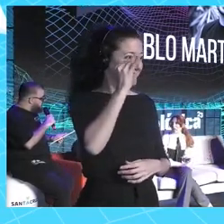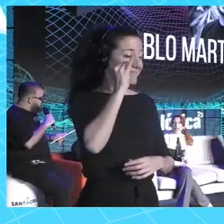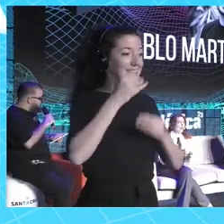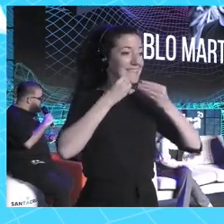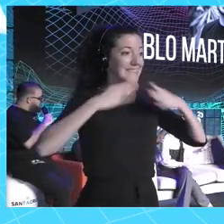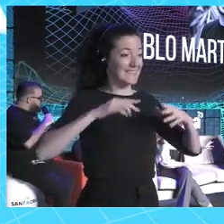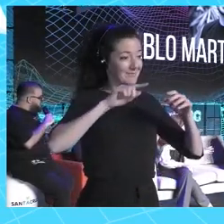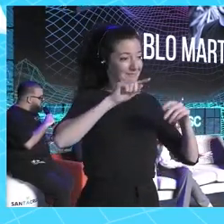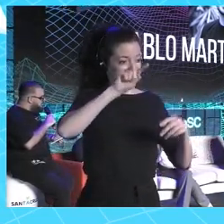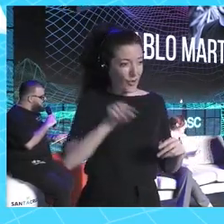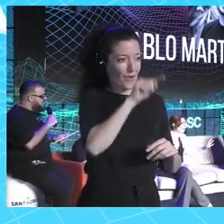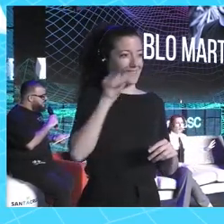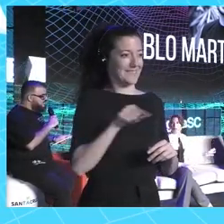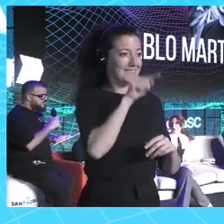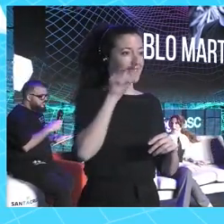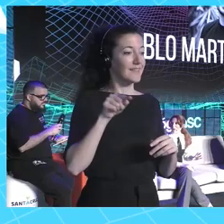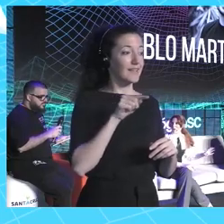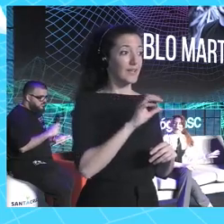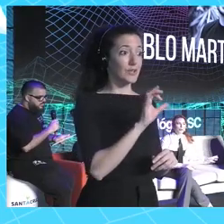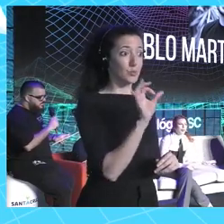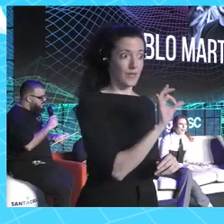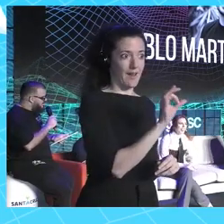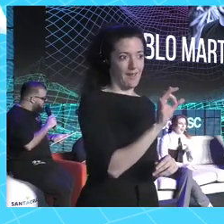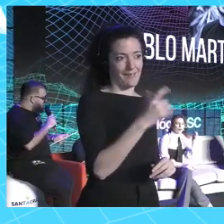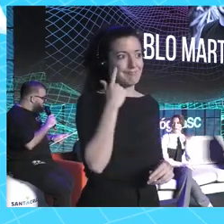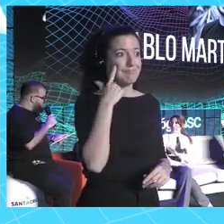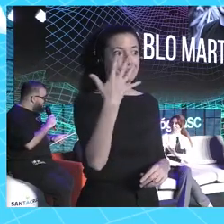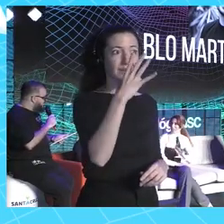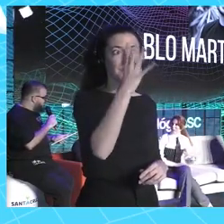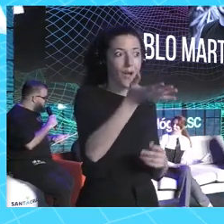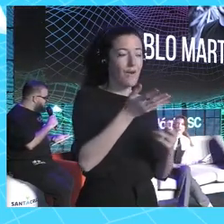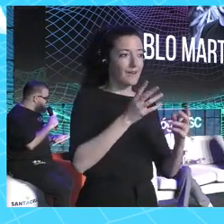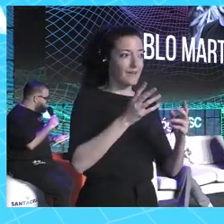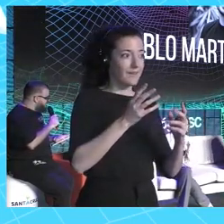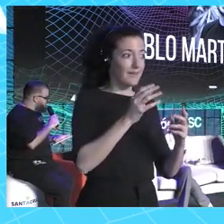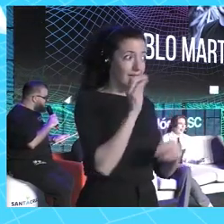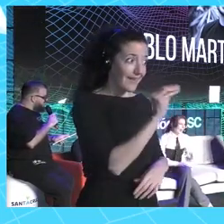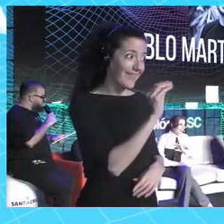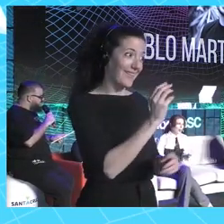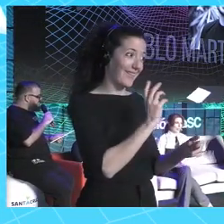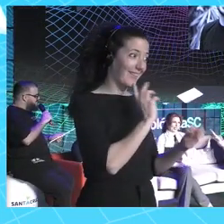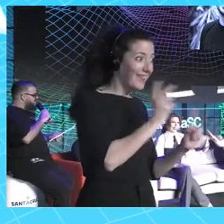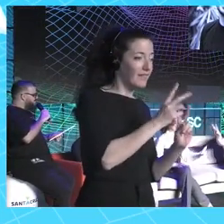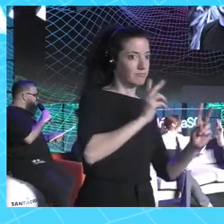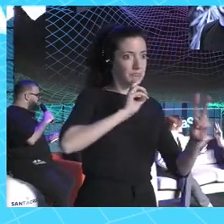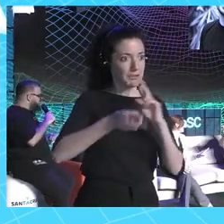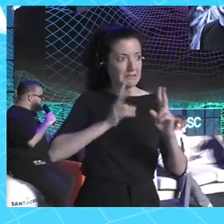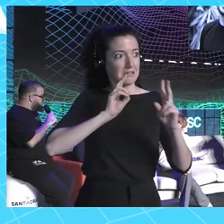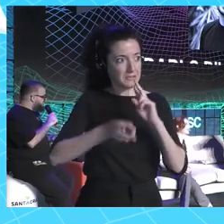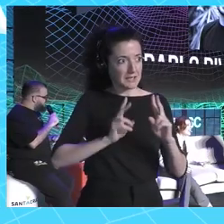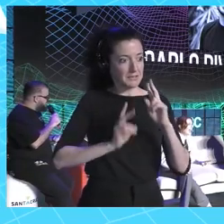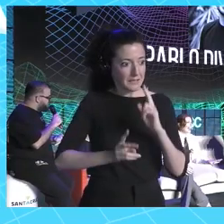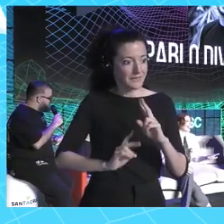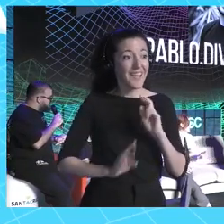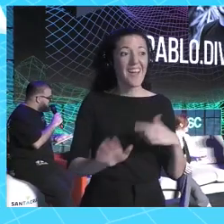conocida porque ella es hiperagradable y Súper amable Con todo el mundo que contesta a todo a todo quisqui ella contesta